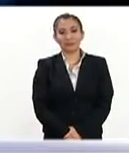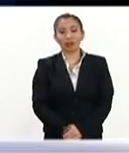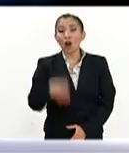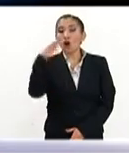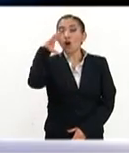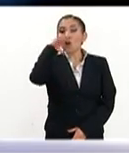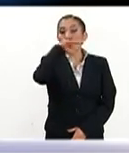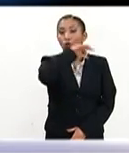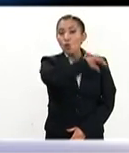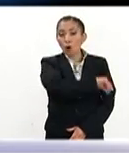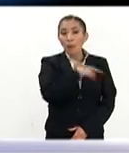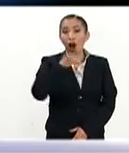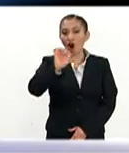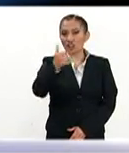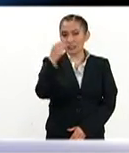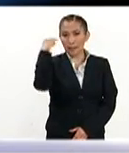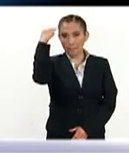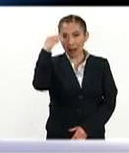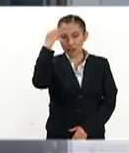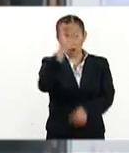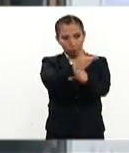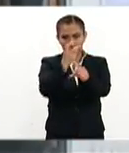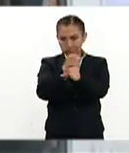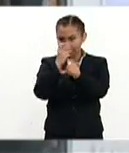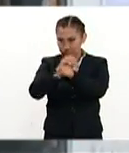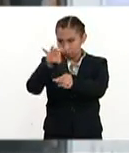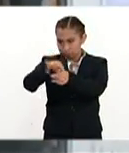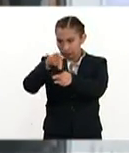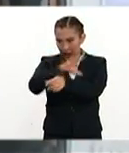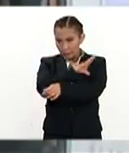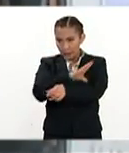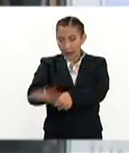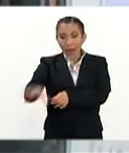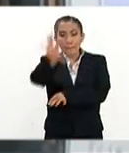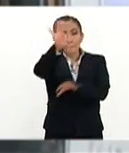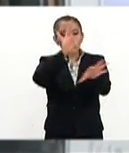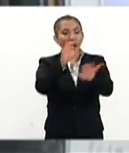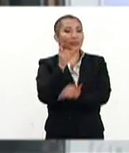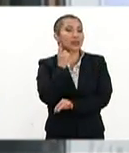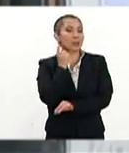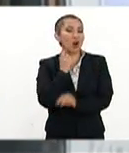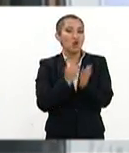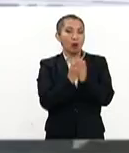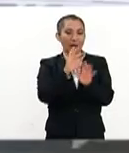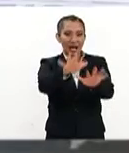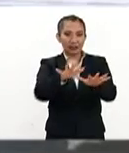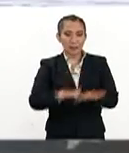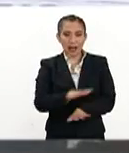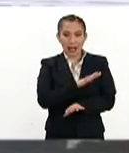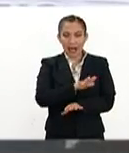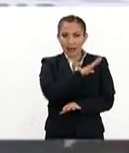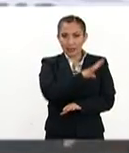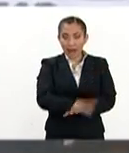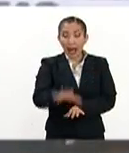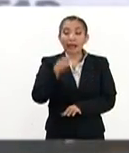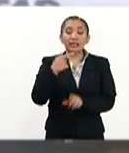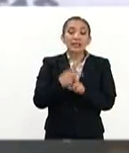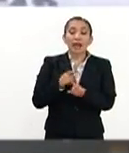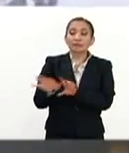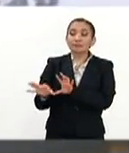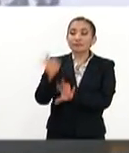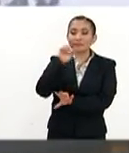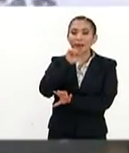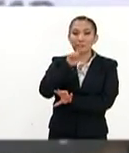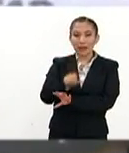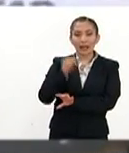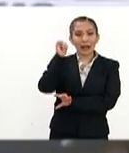Cuba convocó para el 11 de marzo a las elecciones generales en las que se votará a los diputados de la nueva Asamblea Nacional encargados de elegir a su